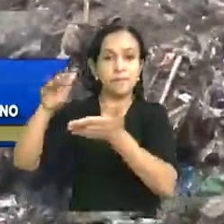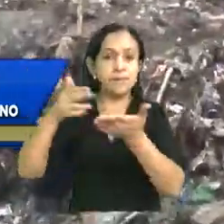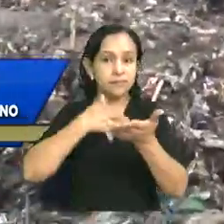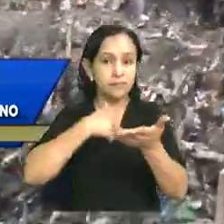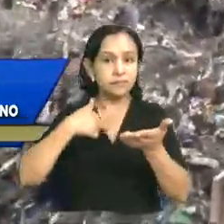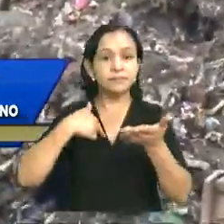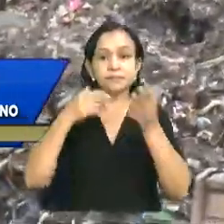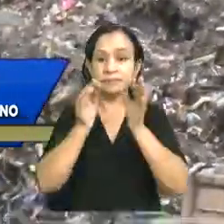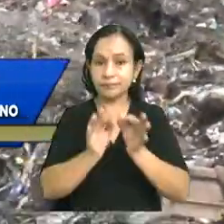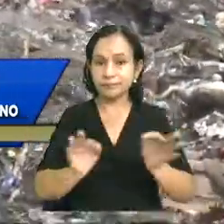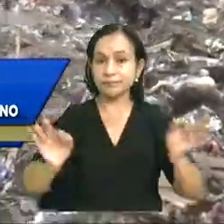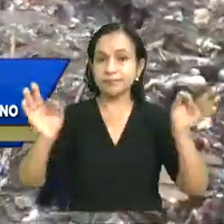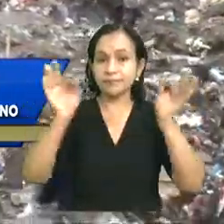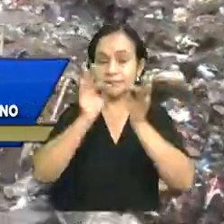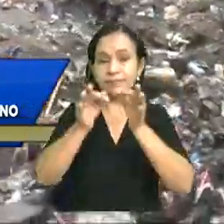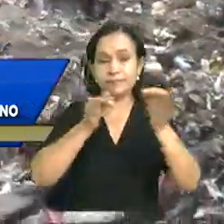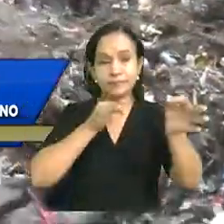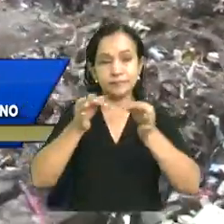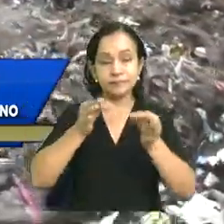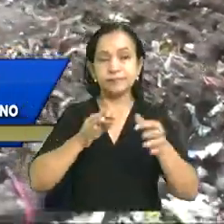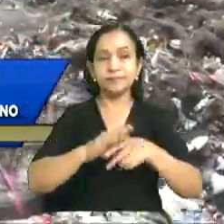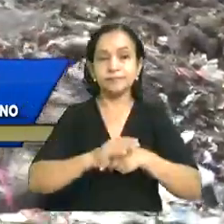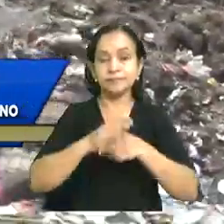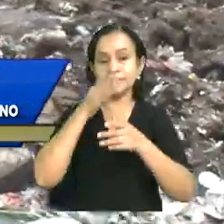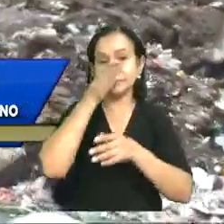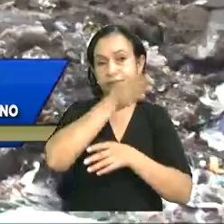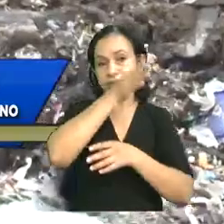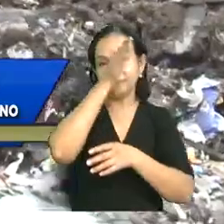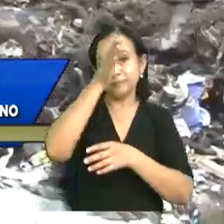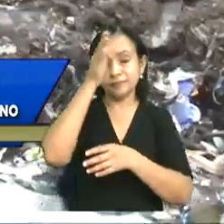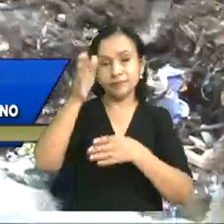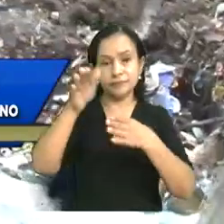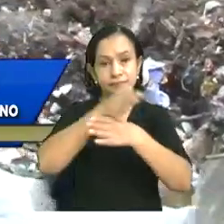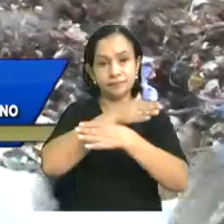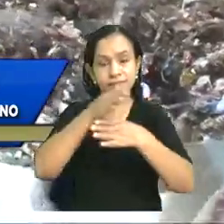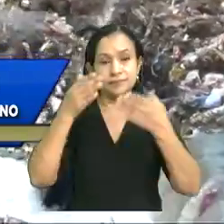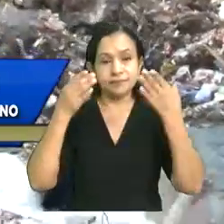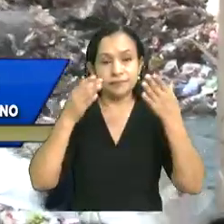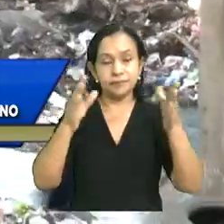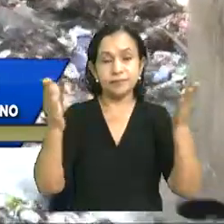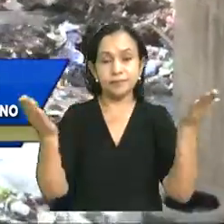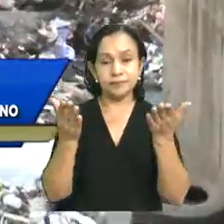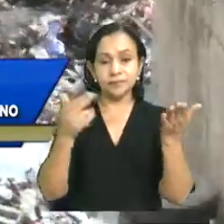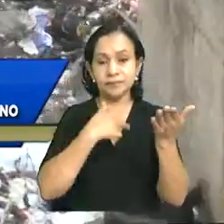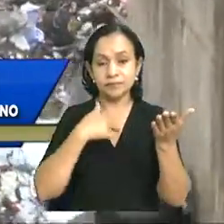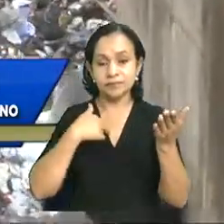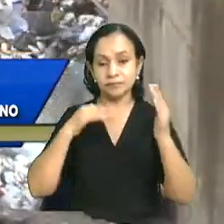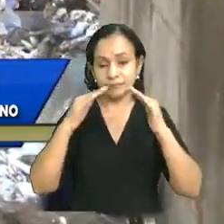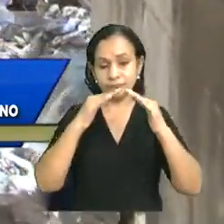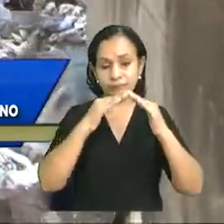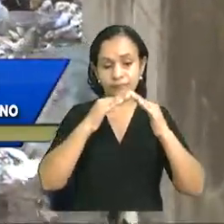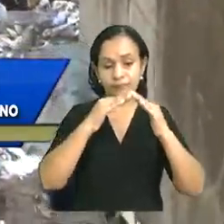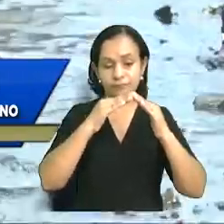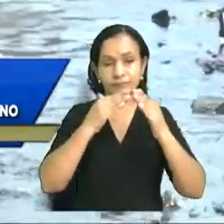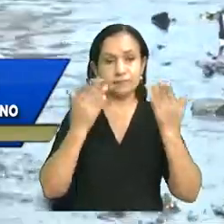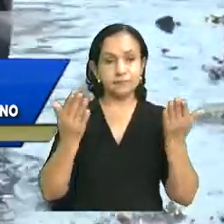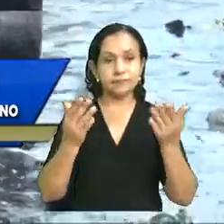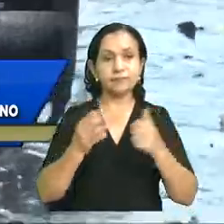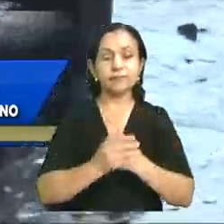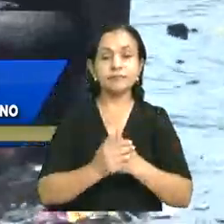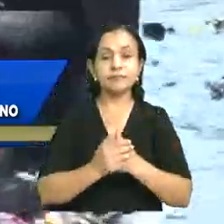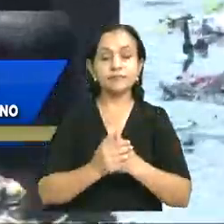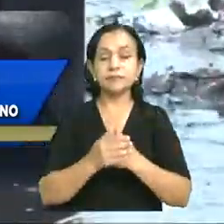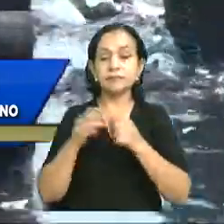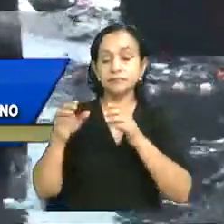es importante retomar. Y la gestión de los residuos, porque también ese es otro aspecto, claro, desde el hogar. Sí, así es. Compañera, dentro